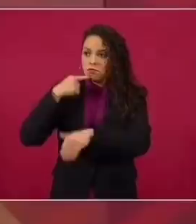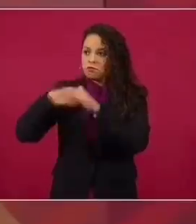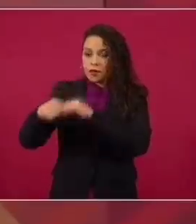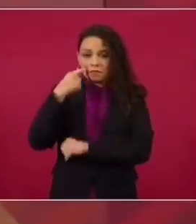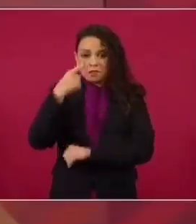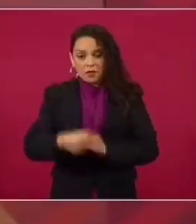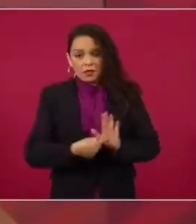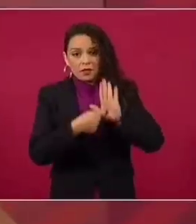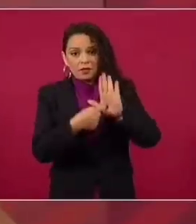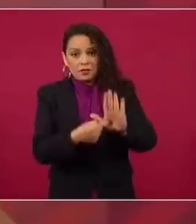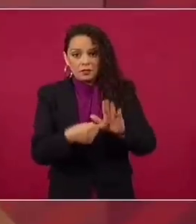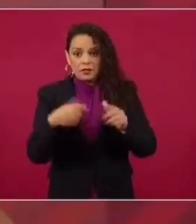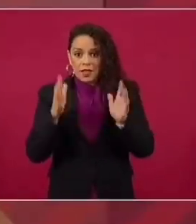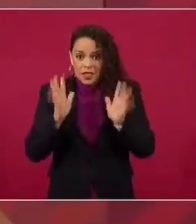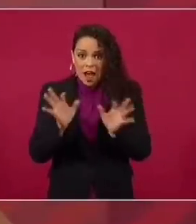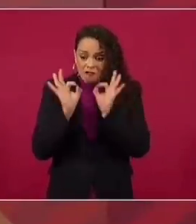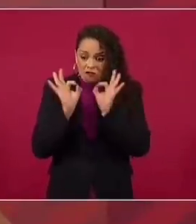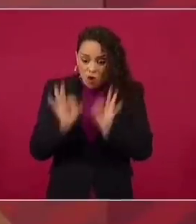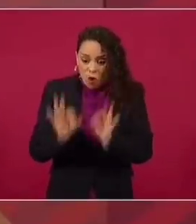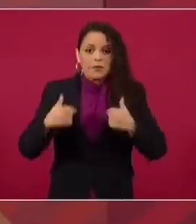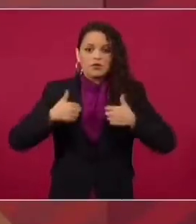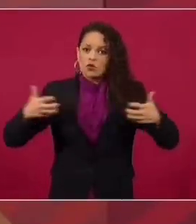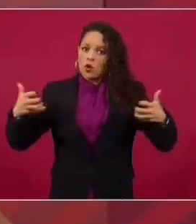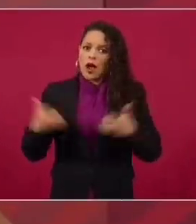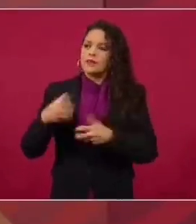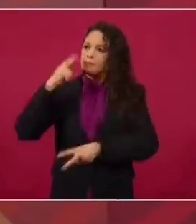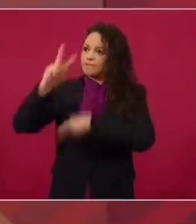He presentado denuncias formales